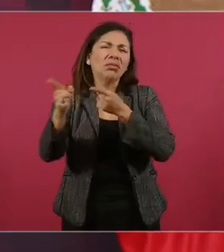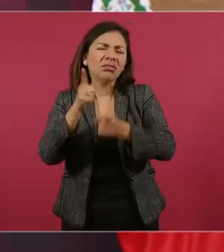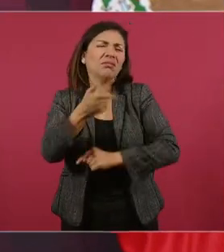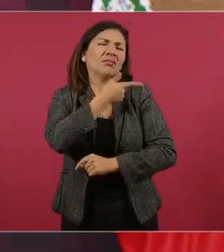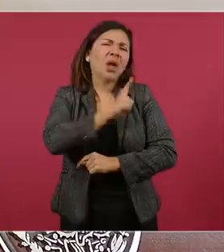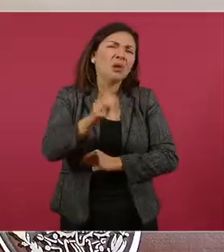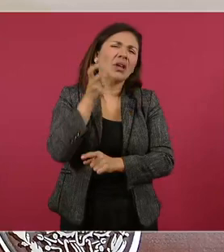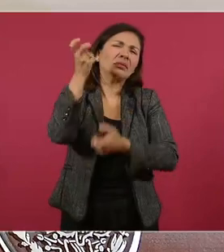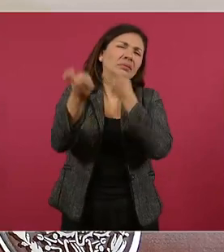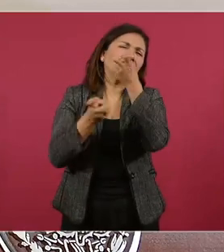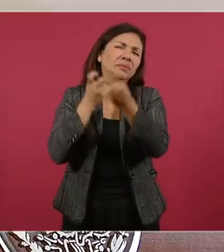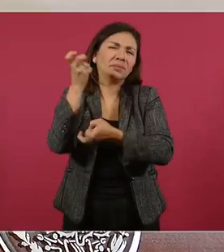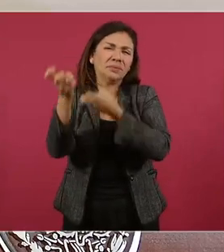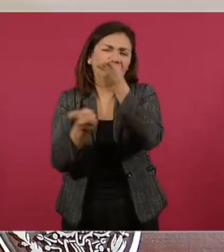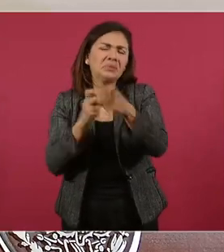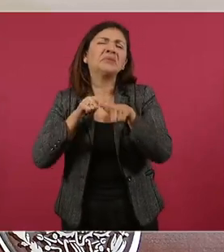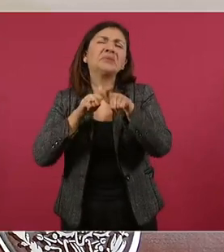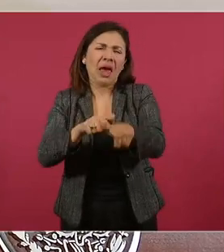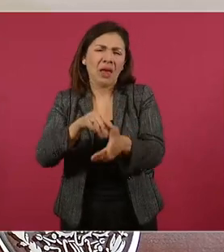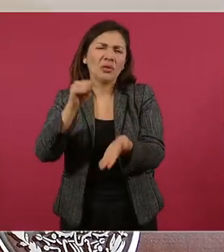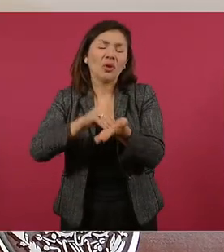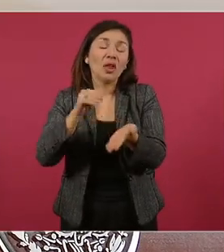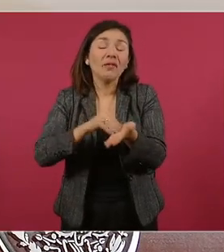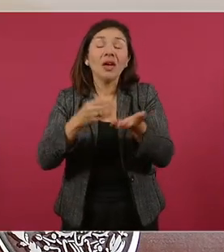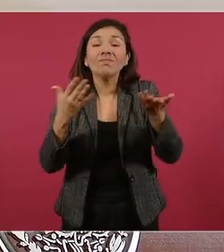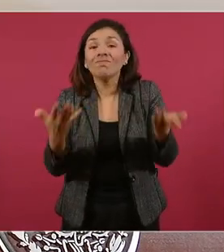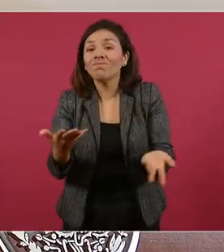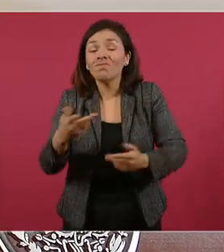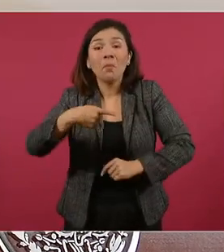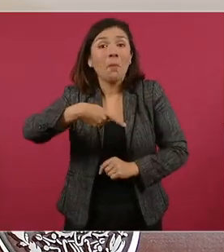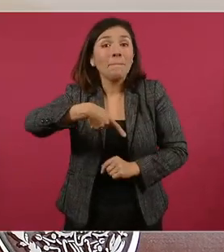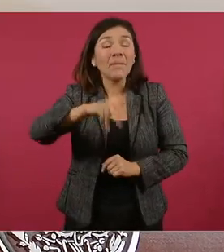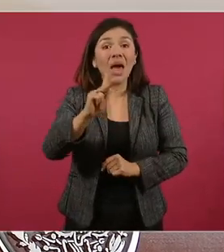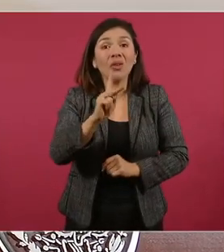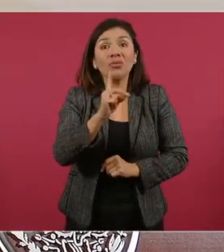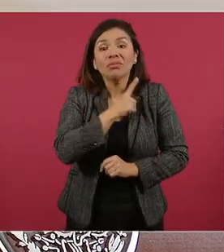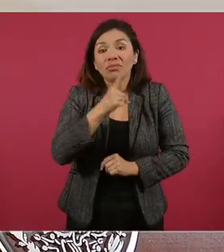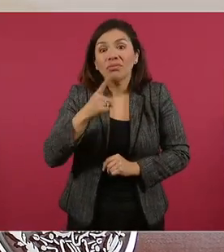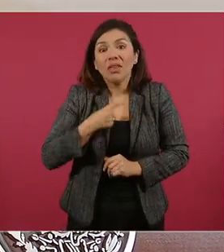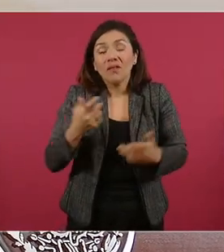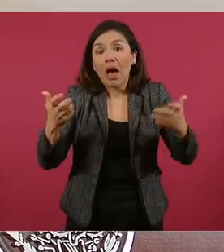Atacados. Pero uno tiene que decidir,